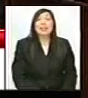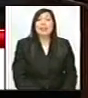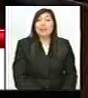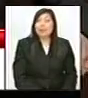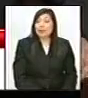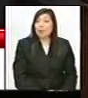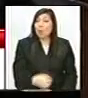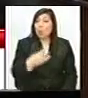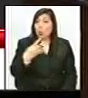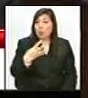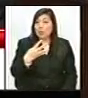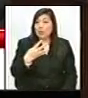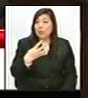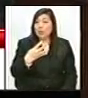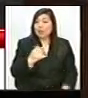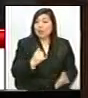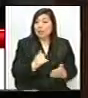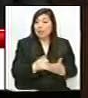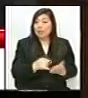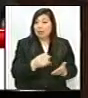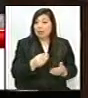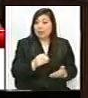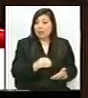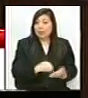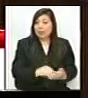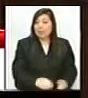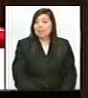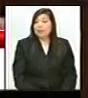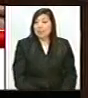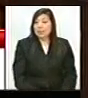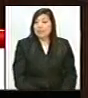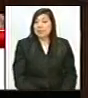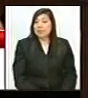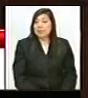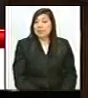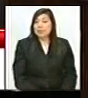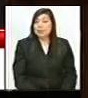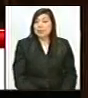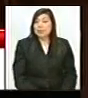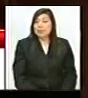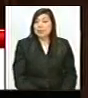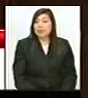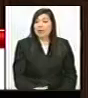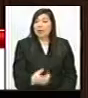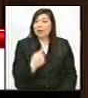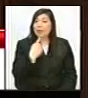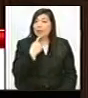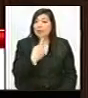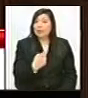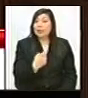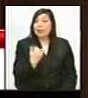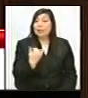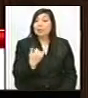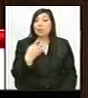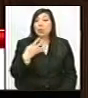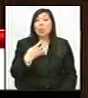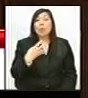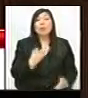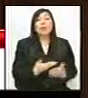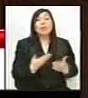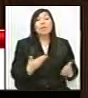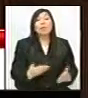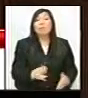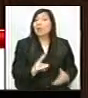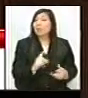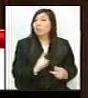a los cuatro hechos que han sido englobados en el hecho 4. Y quiero advertir que de estos cuatro hechos,